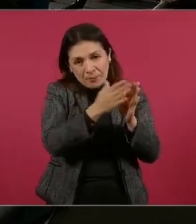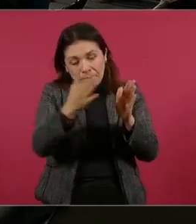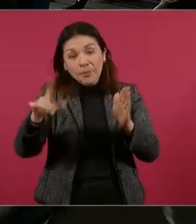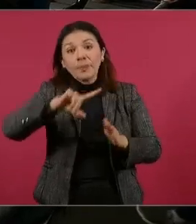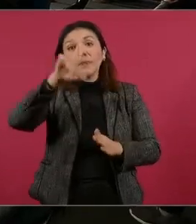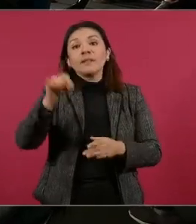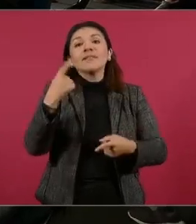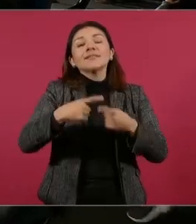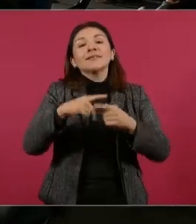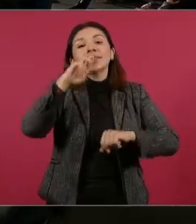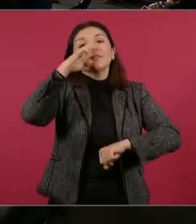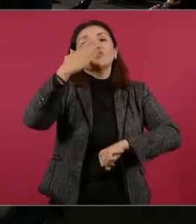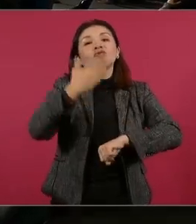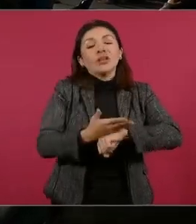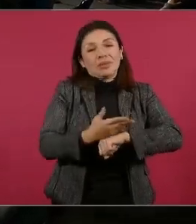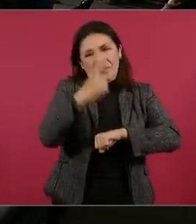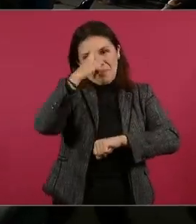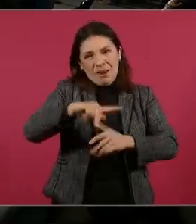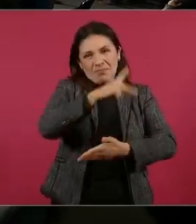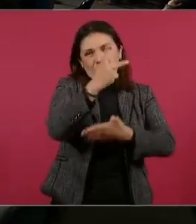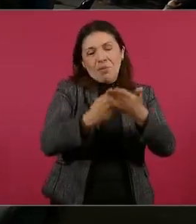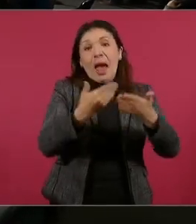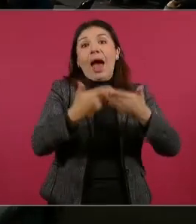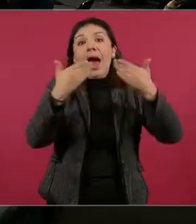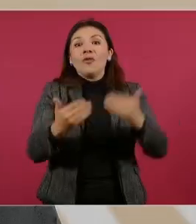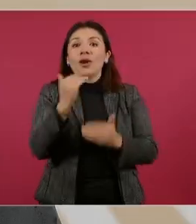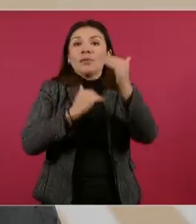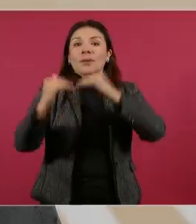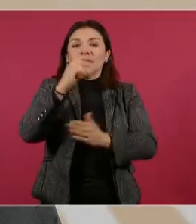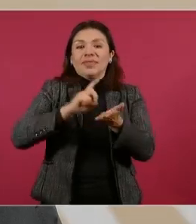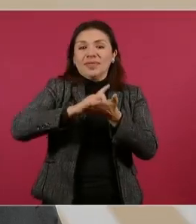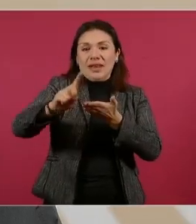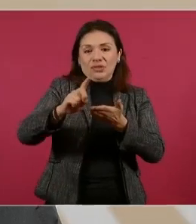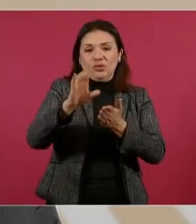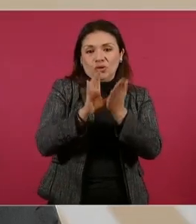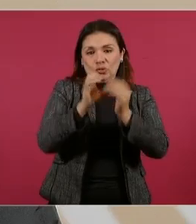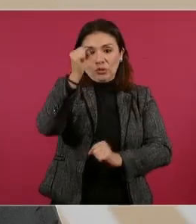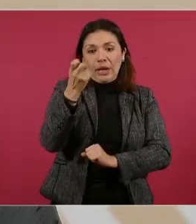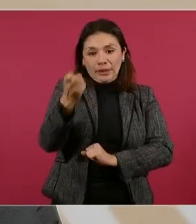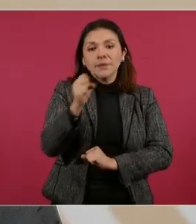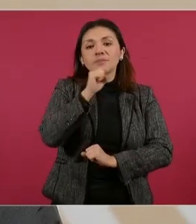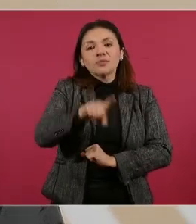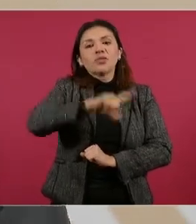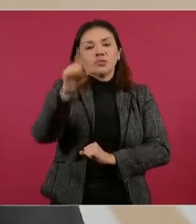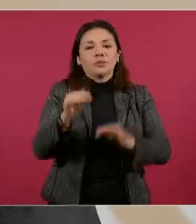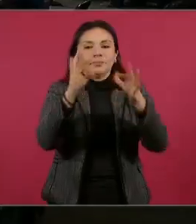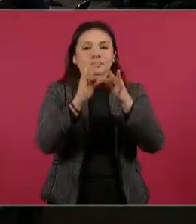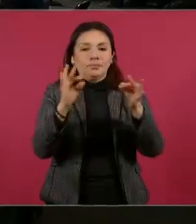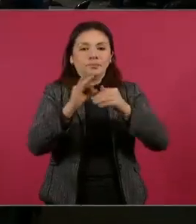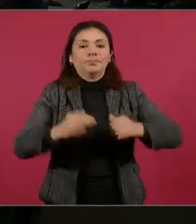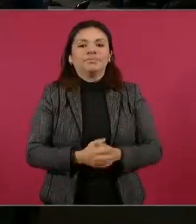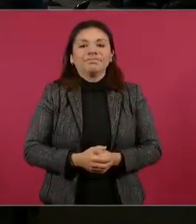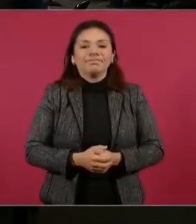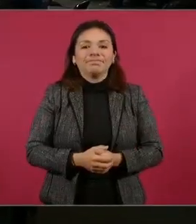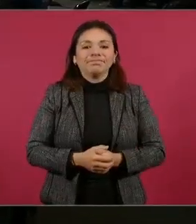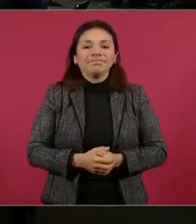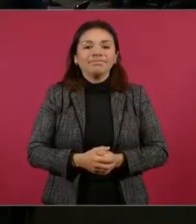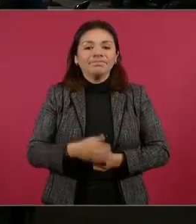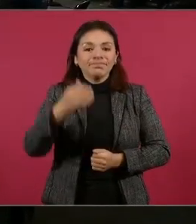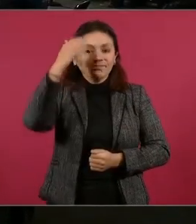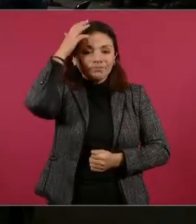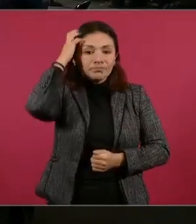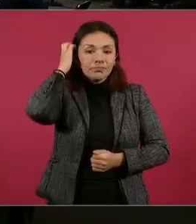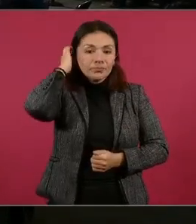programas que ahora van a ser derechos constitucionales van también a exponer entonces